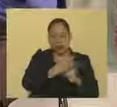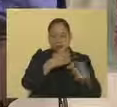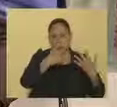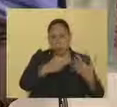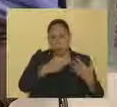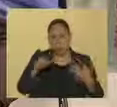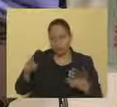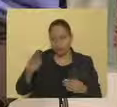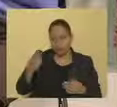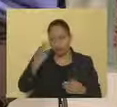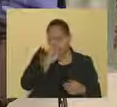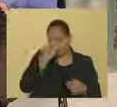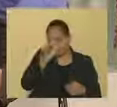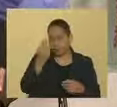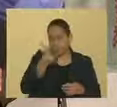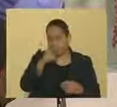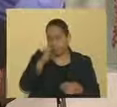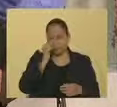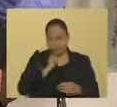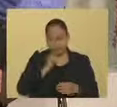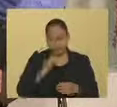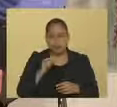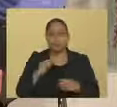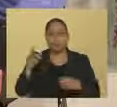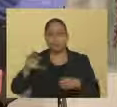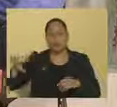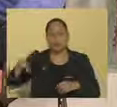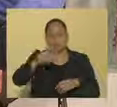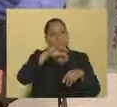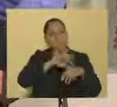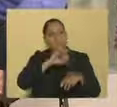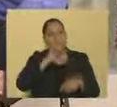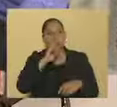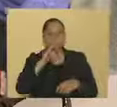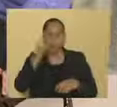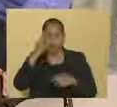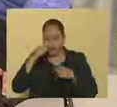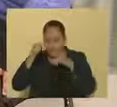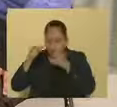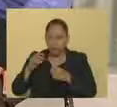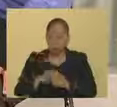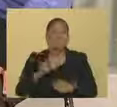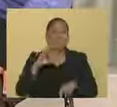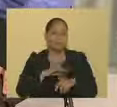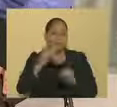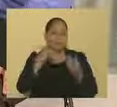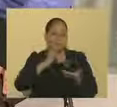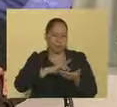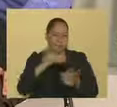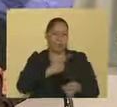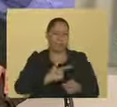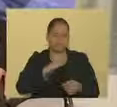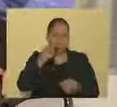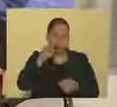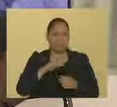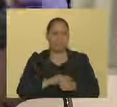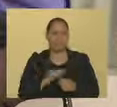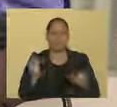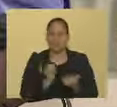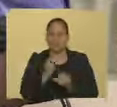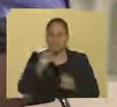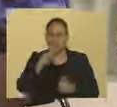como algo Pero más normal. finalmente siempre hay que estar en contacto con el médico para que no tengamos problemas. Doctor, muchísimas gracias. Me da gusto estar con ustedes. Como